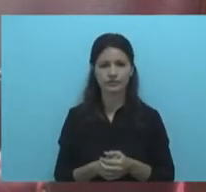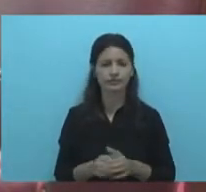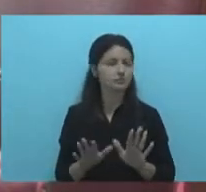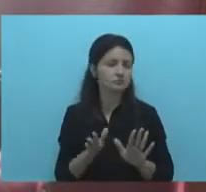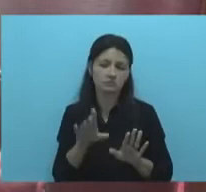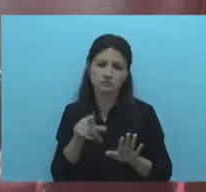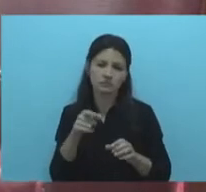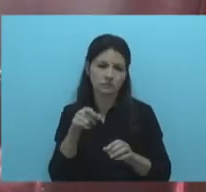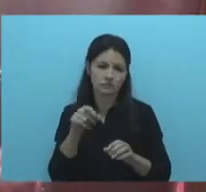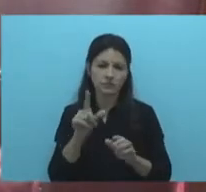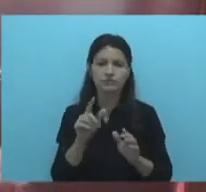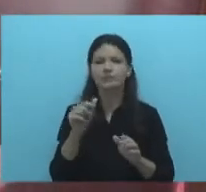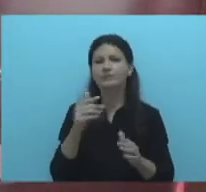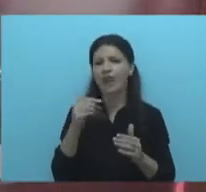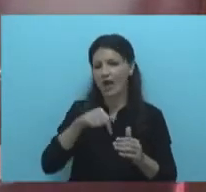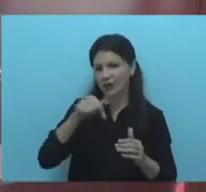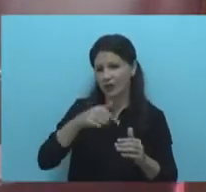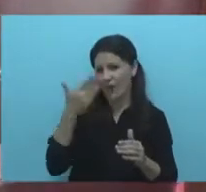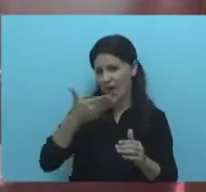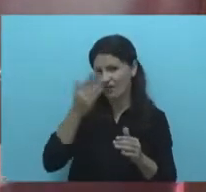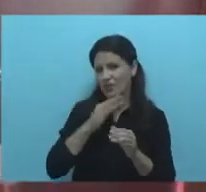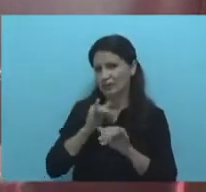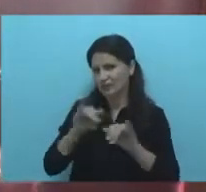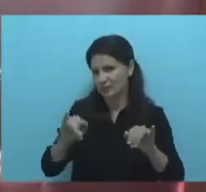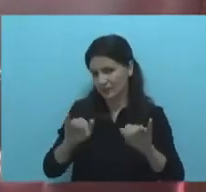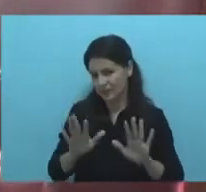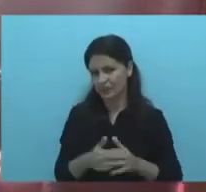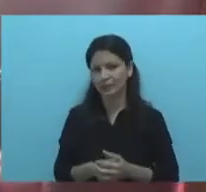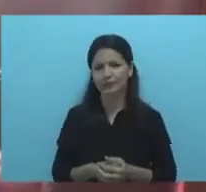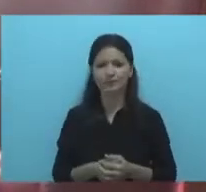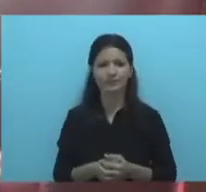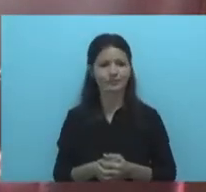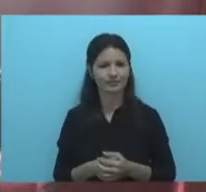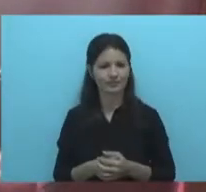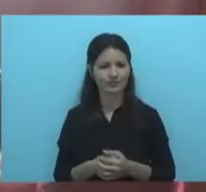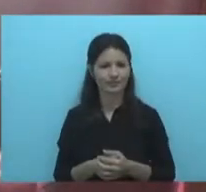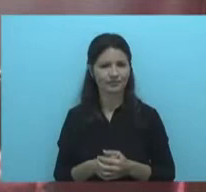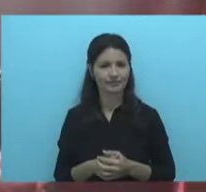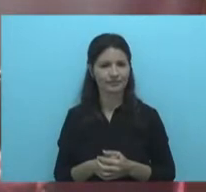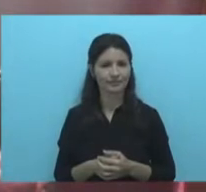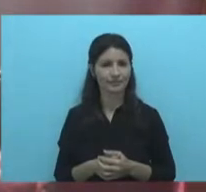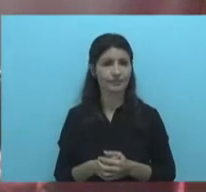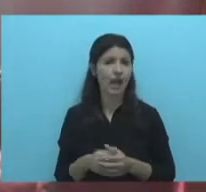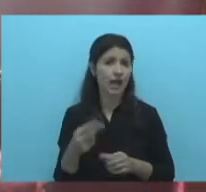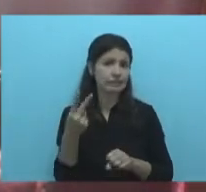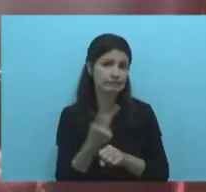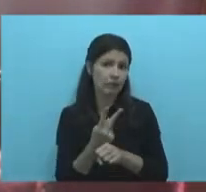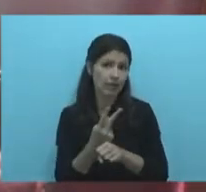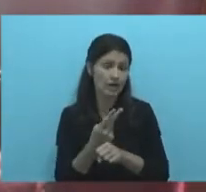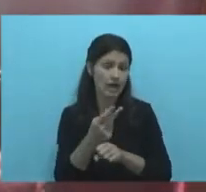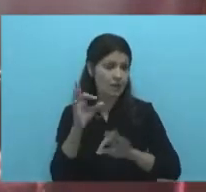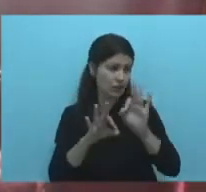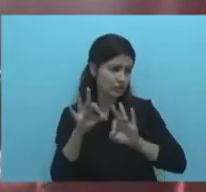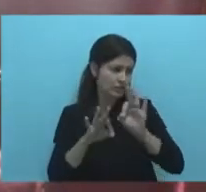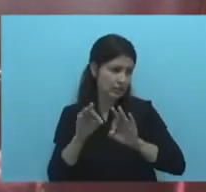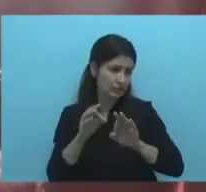guste. Gracias. No, ahora en este momento. Le agradezco. Tiene la palabra. Sí. Bueno, este proyecto ya es la segunda vez que tiene media